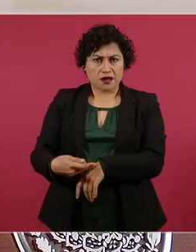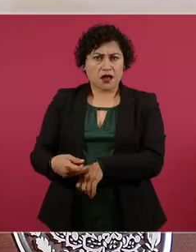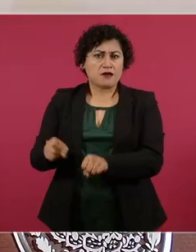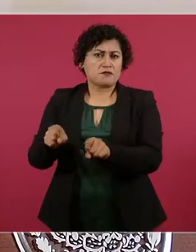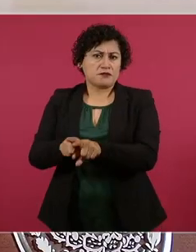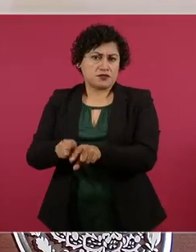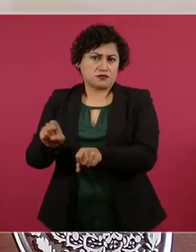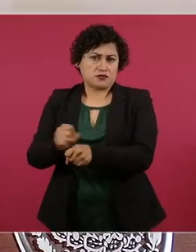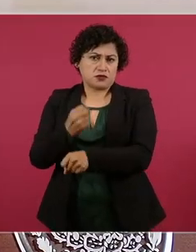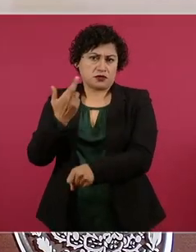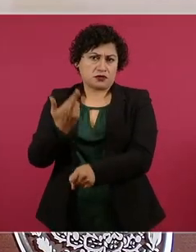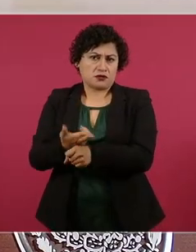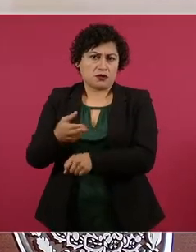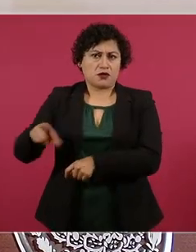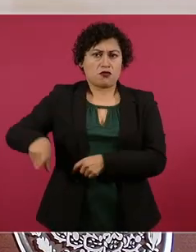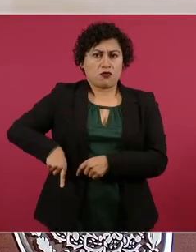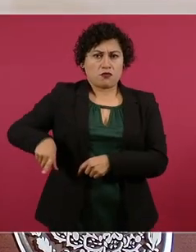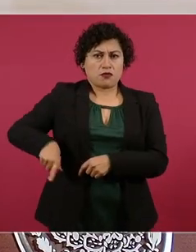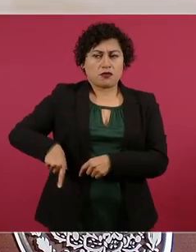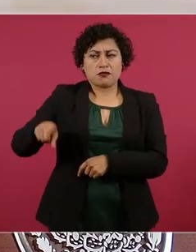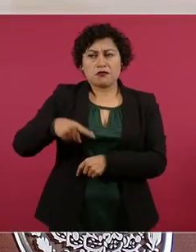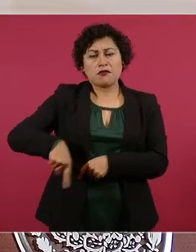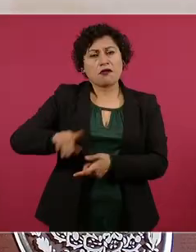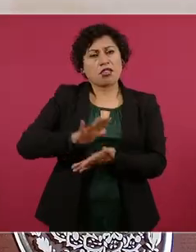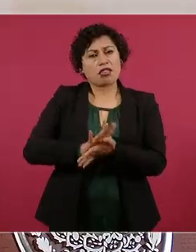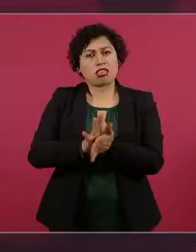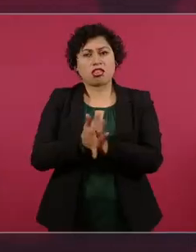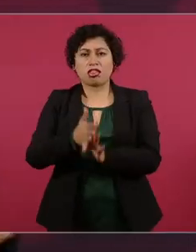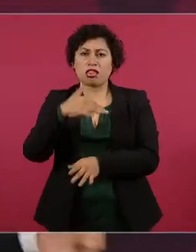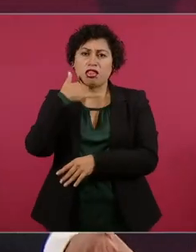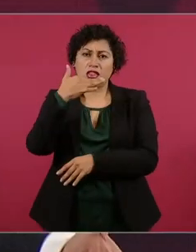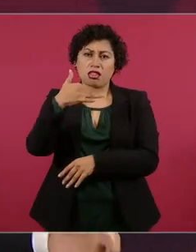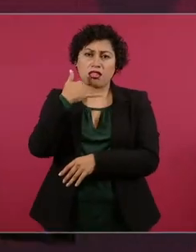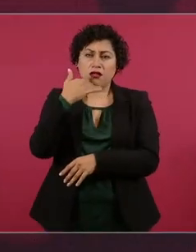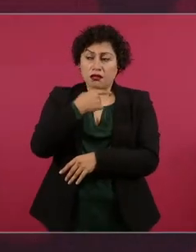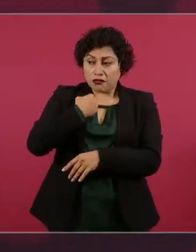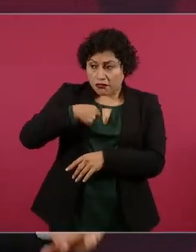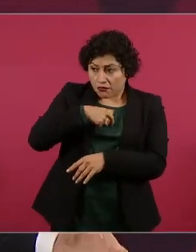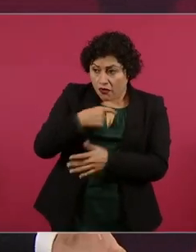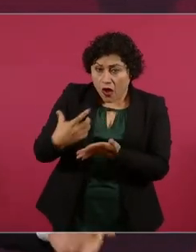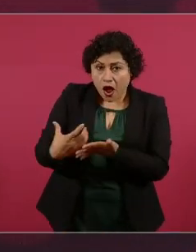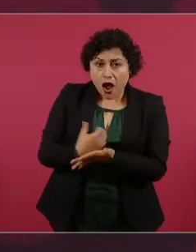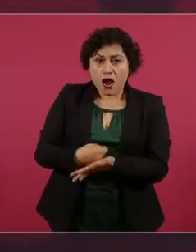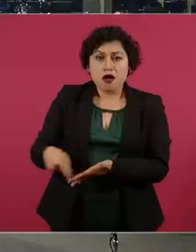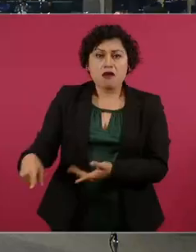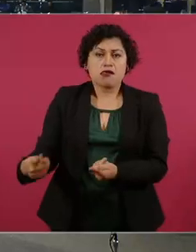no querían respetar nuestro triunfo y